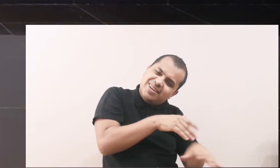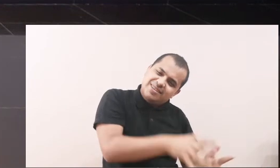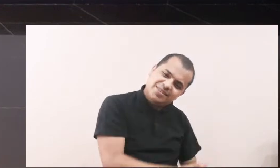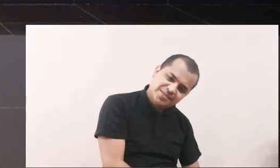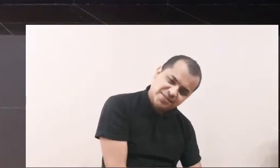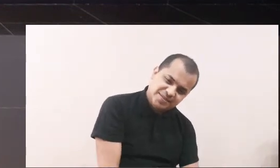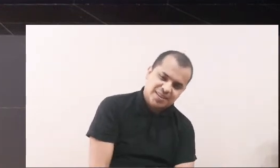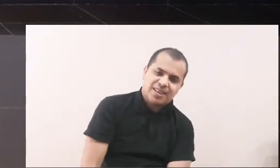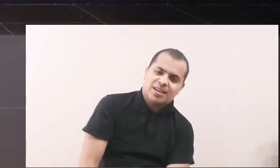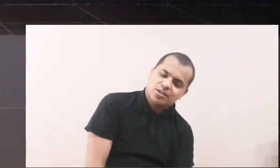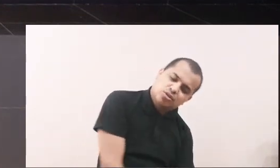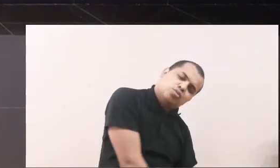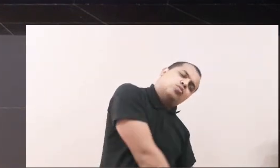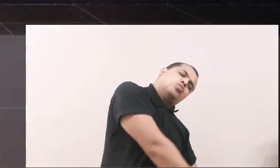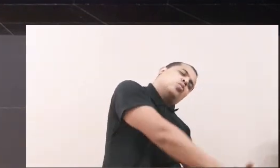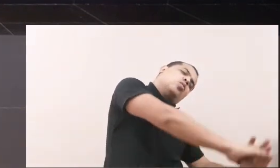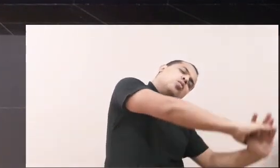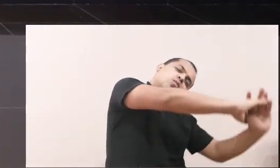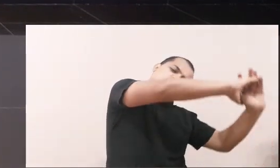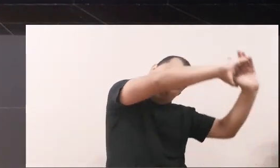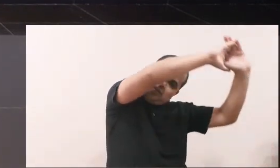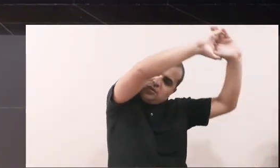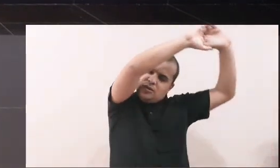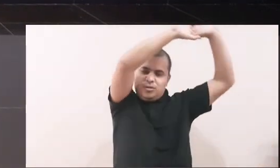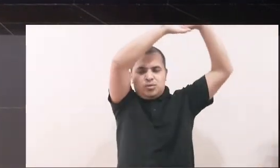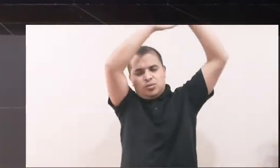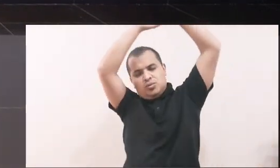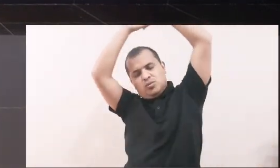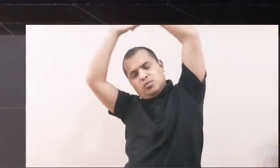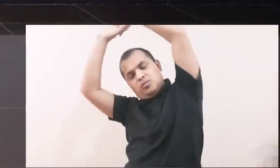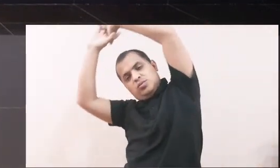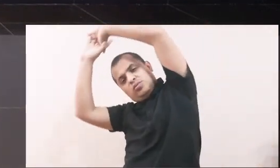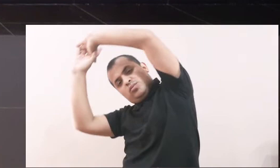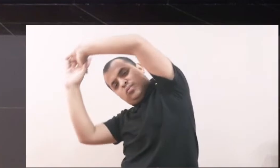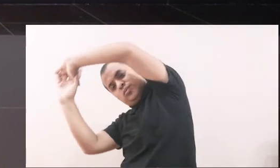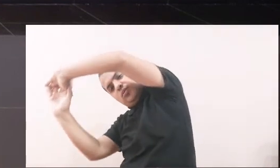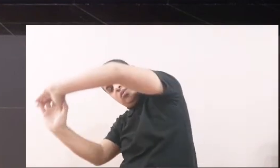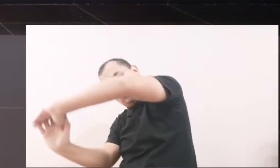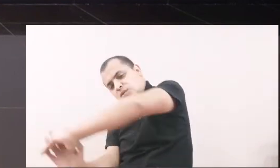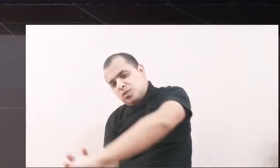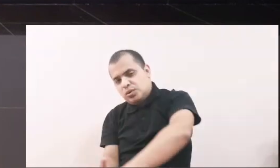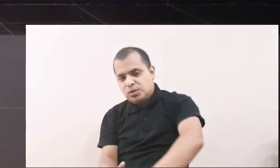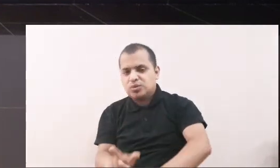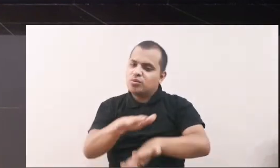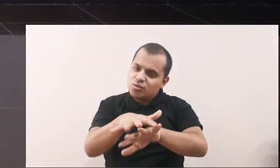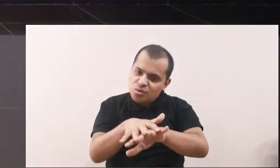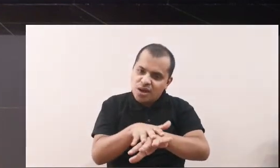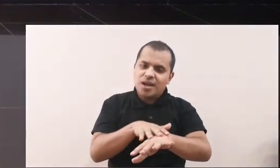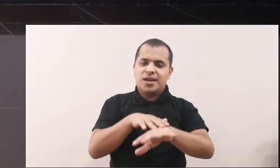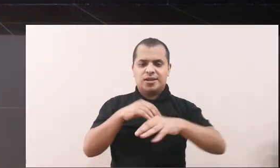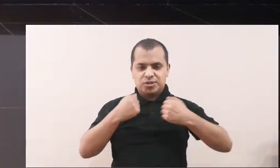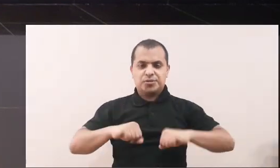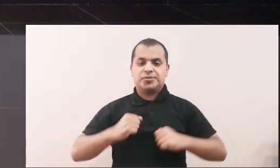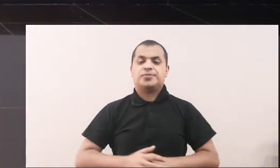Y luego un círculo gigante en cámara lenta al otro lado. Me doy la vuelta al mundo haciendo este